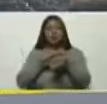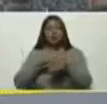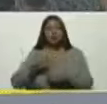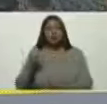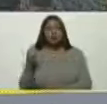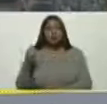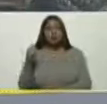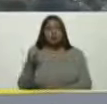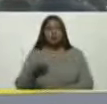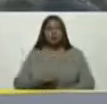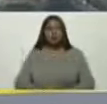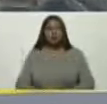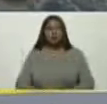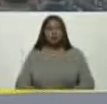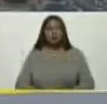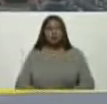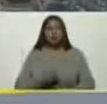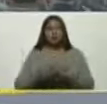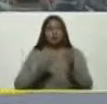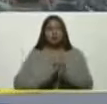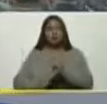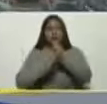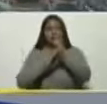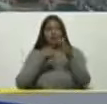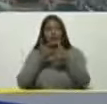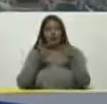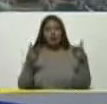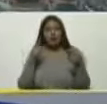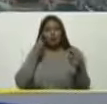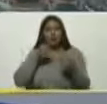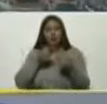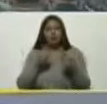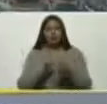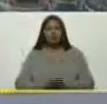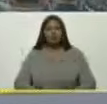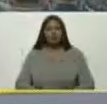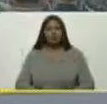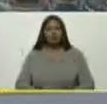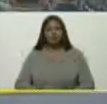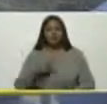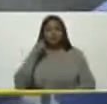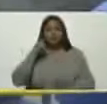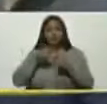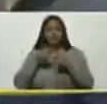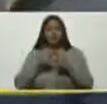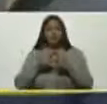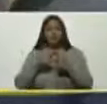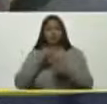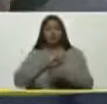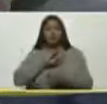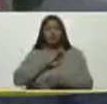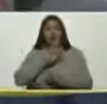Policía y comandante general de también la gloriosa Guardia Nacional Bolivariana.